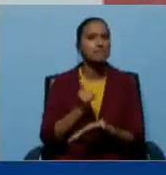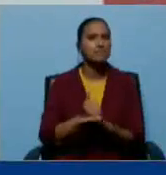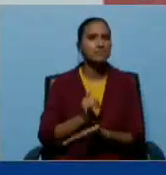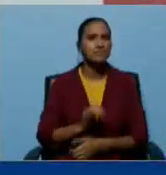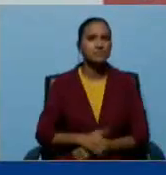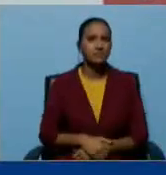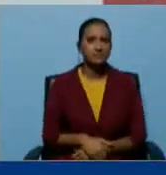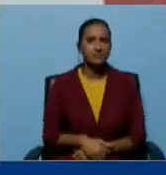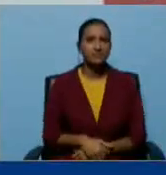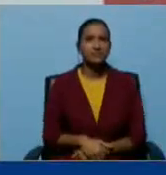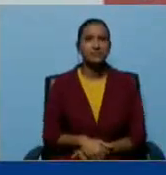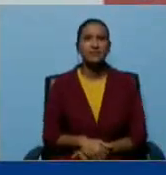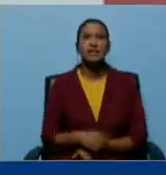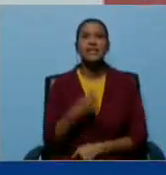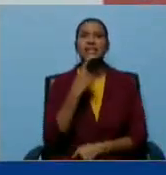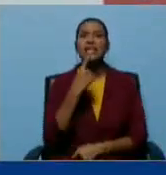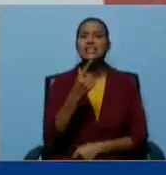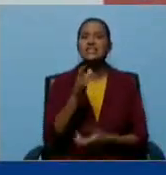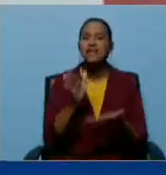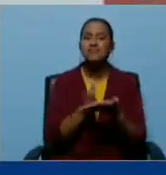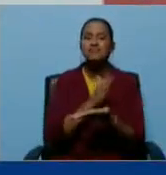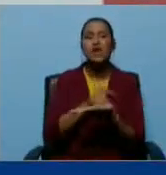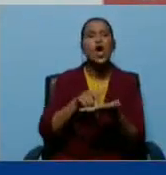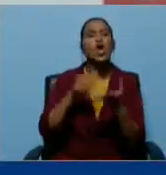¿Qué dice la página 72?